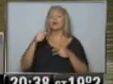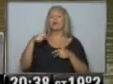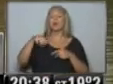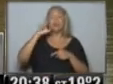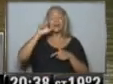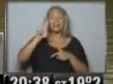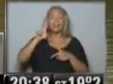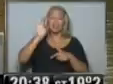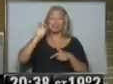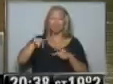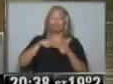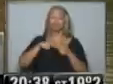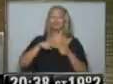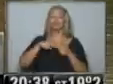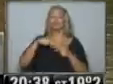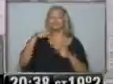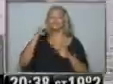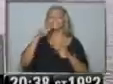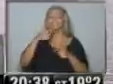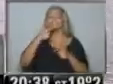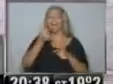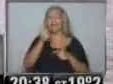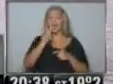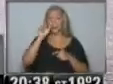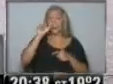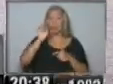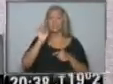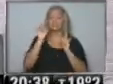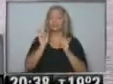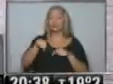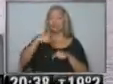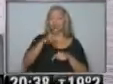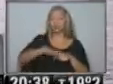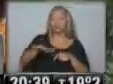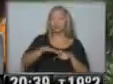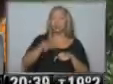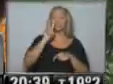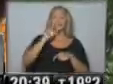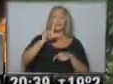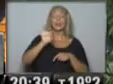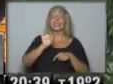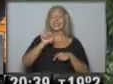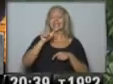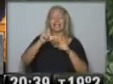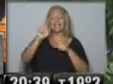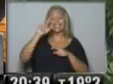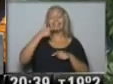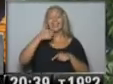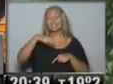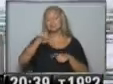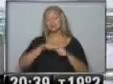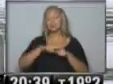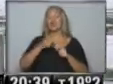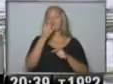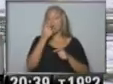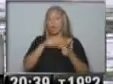Villa Ortúzar, Núñez y Saavedra. También había zonas afectadas en Villa Crespo, Versalles, Villa Luro,